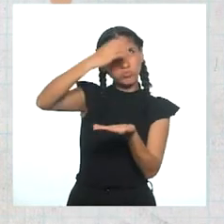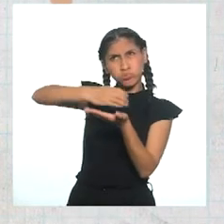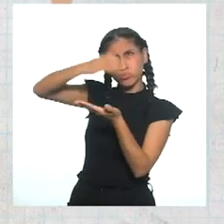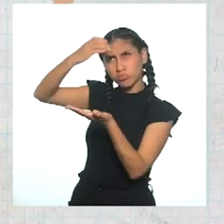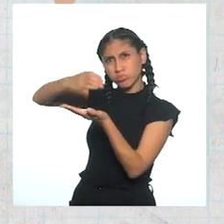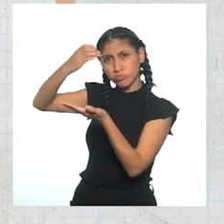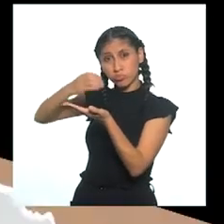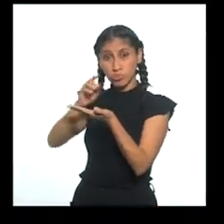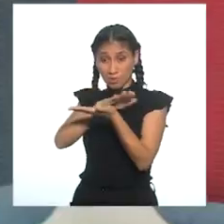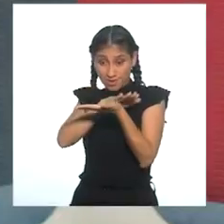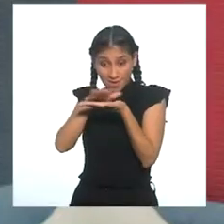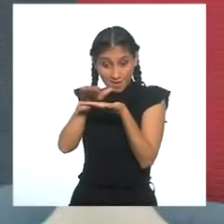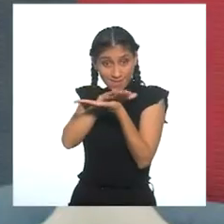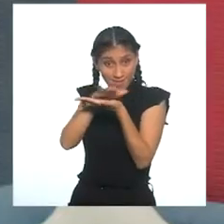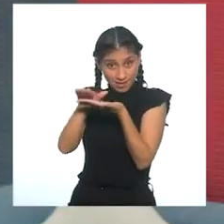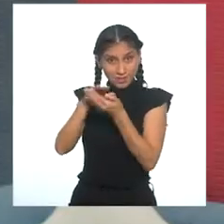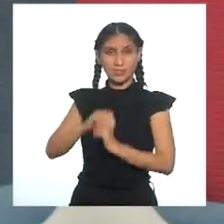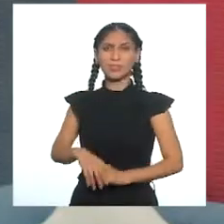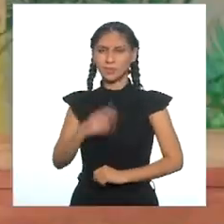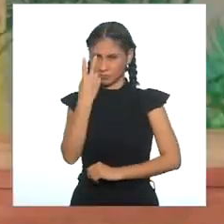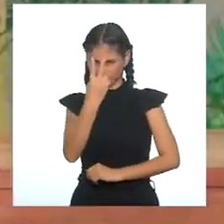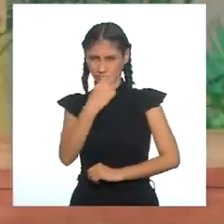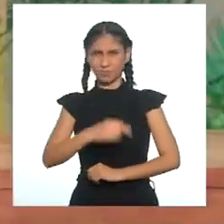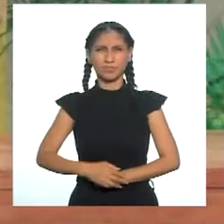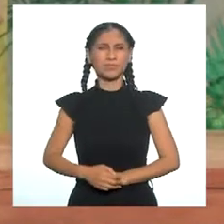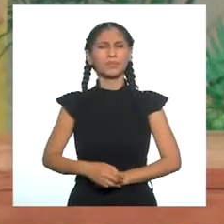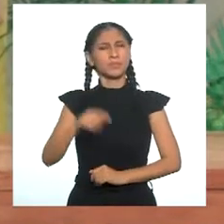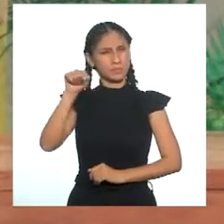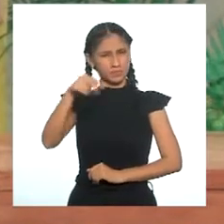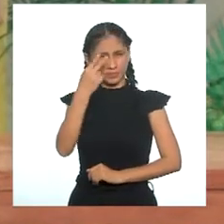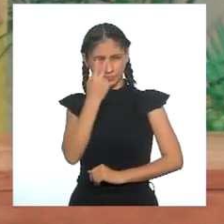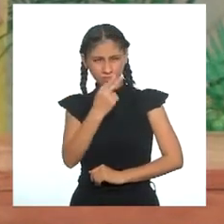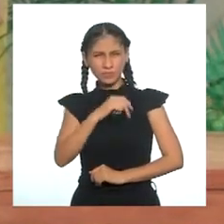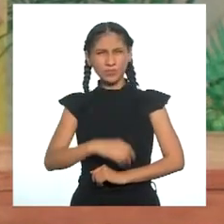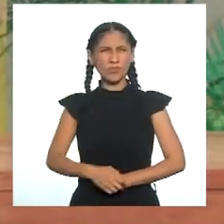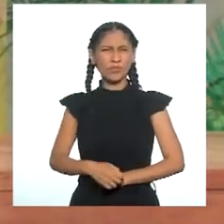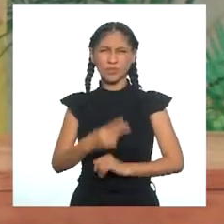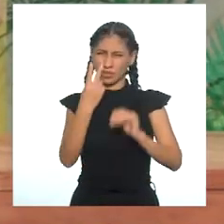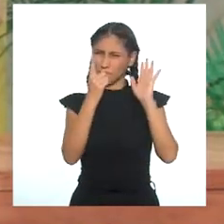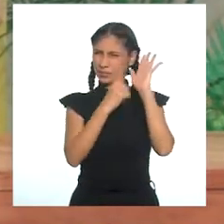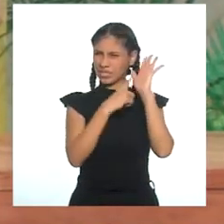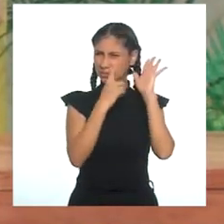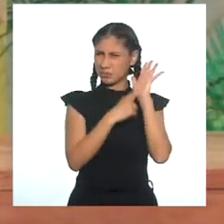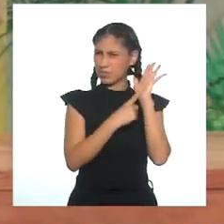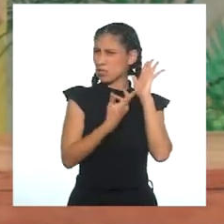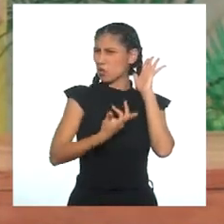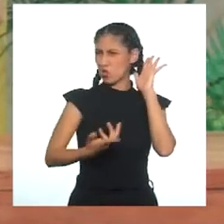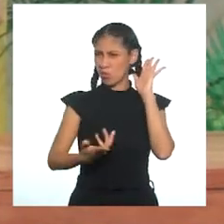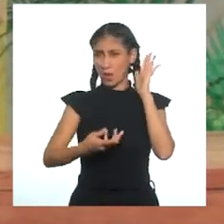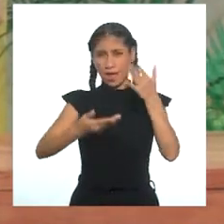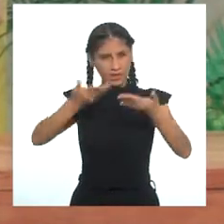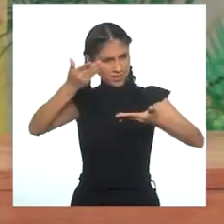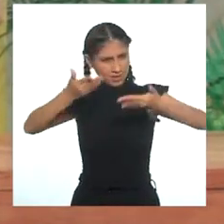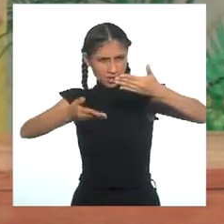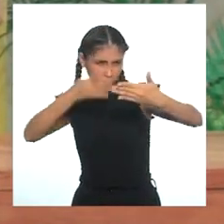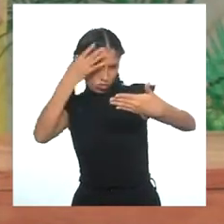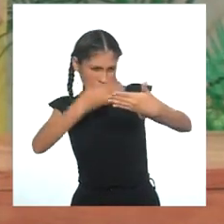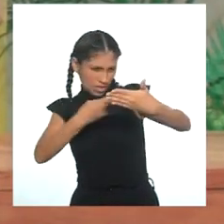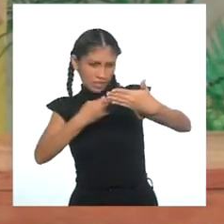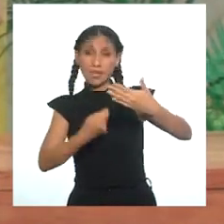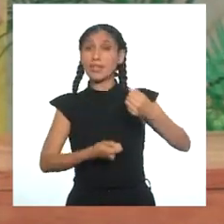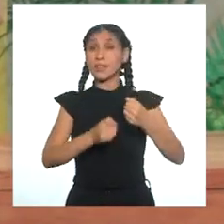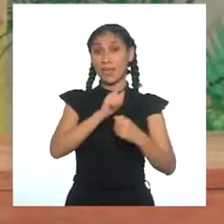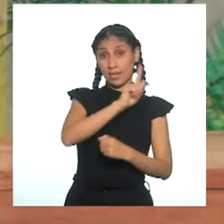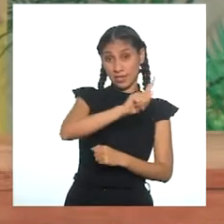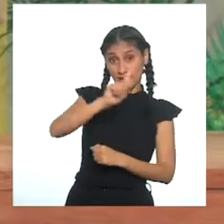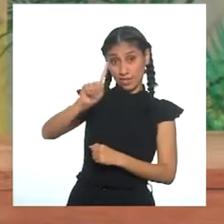cilindros rectos. Tú mismo eres, Mario. A ver, para resolver esto deberíamos calcular la cantidad de litros de agua